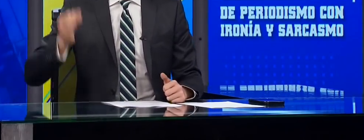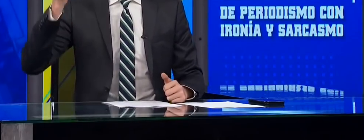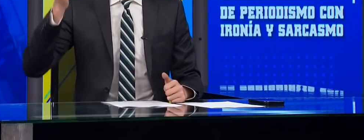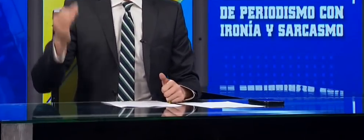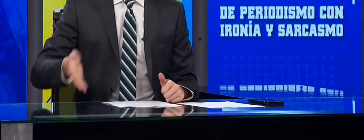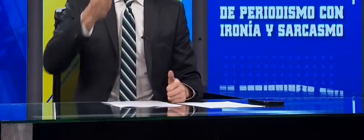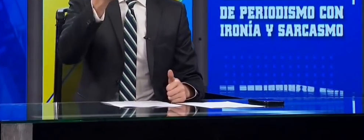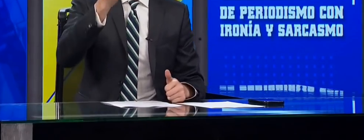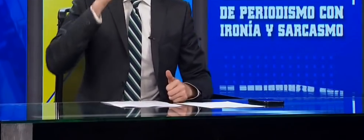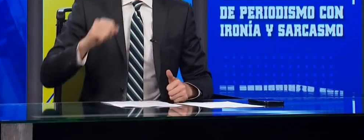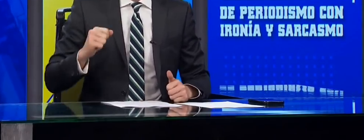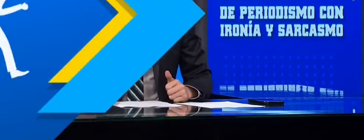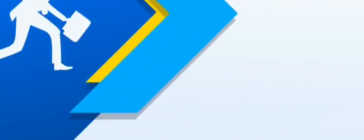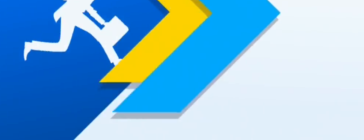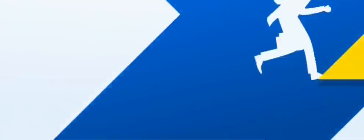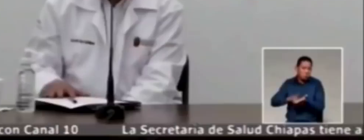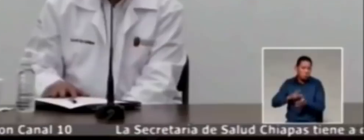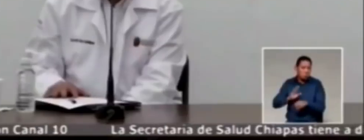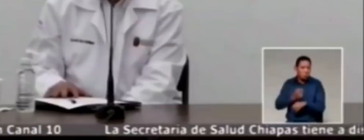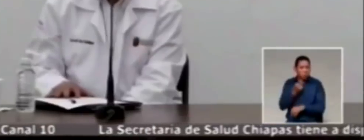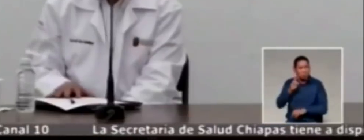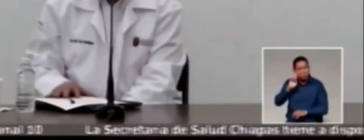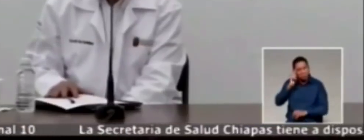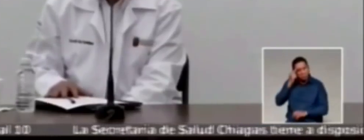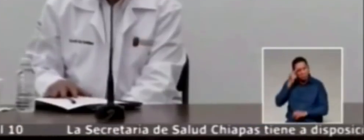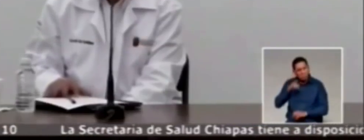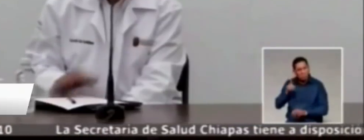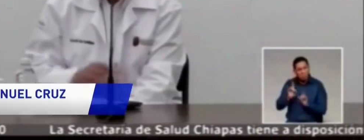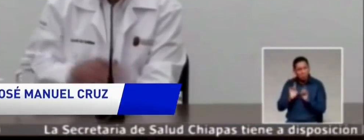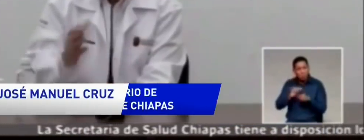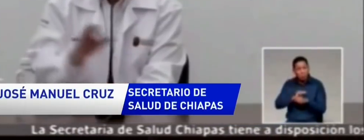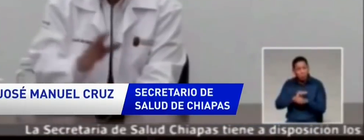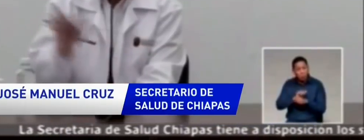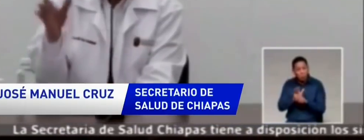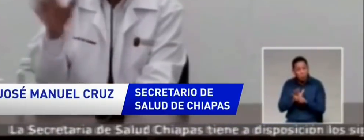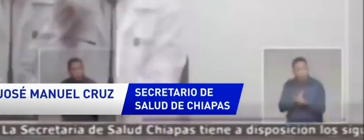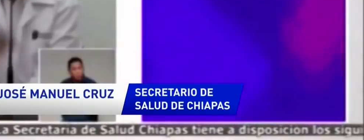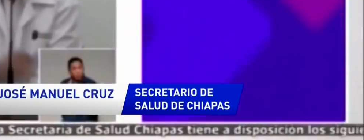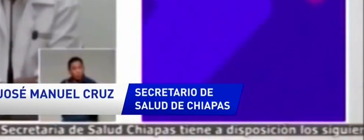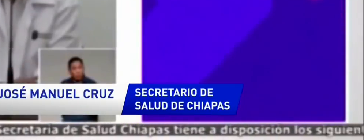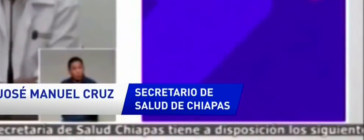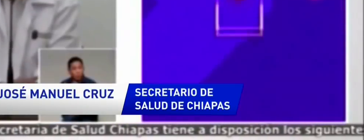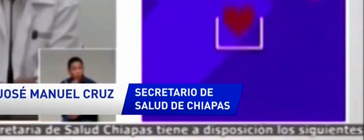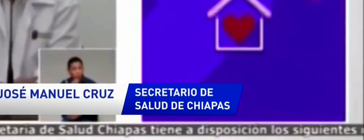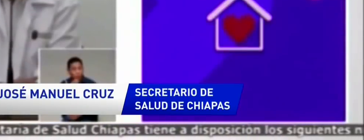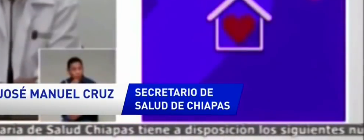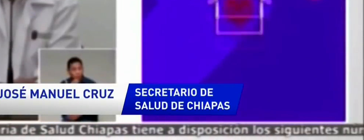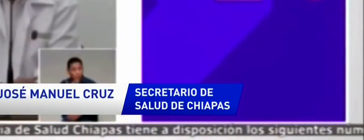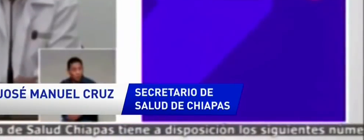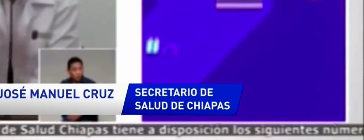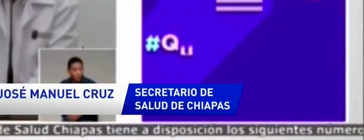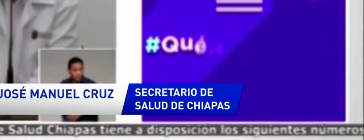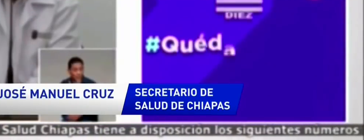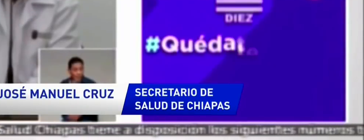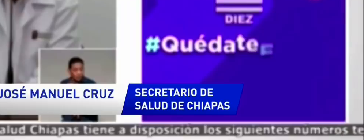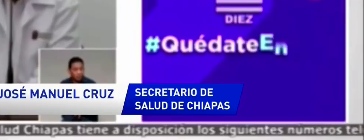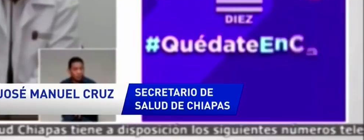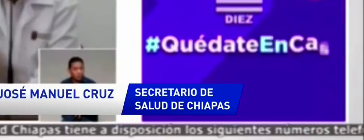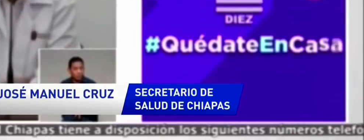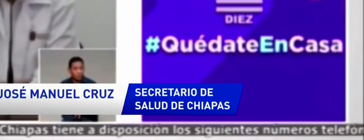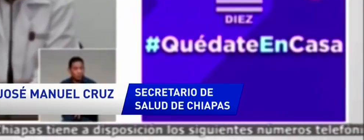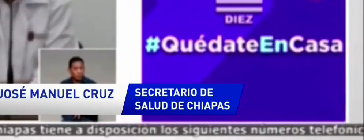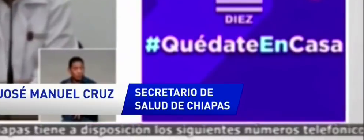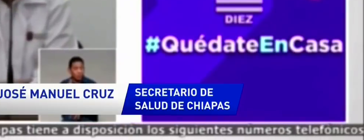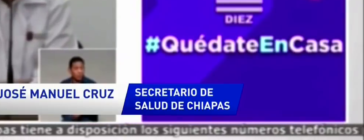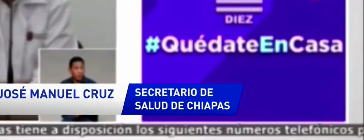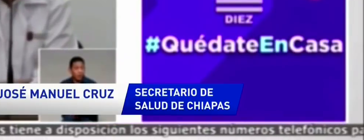de Salud de Chiapas. De que te da COVID, no, dicen que no se recupera uno tan rapidito. Queda uno